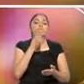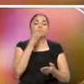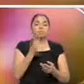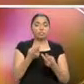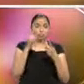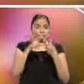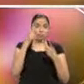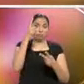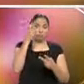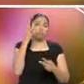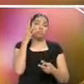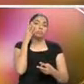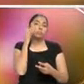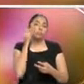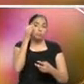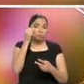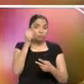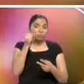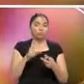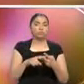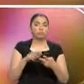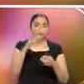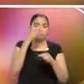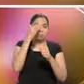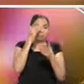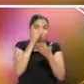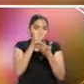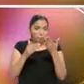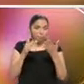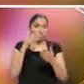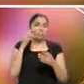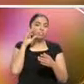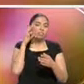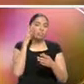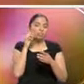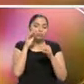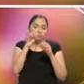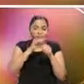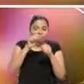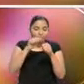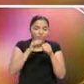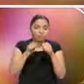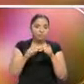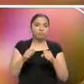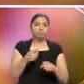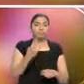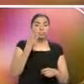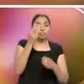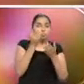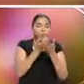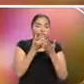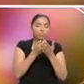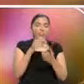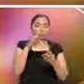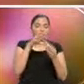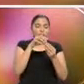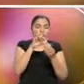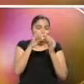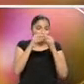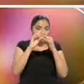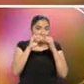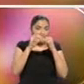1 cucharada de jugo de limón, media cucharadita de ralladura de cáscara de limón. sí, y 2 cucharitas de semillas de